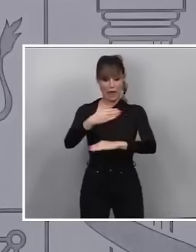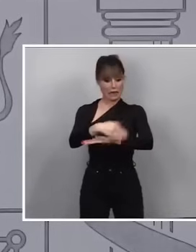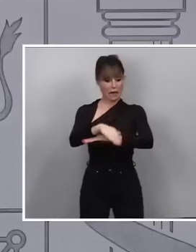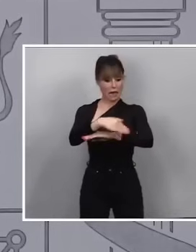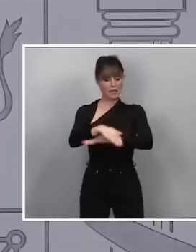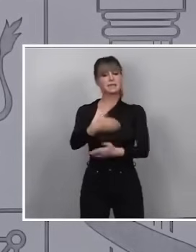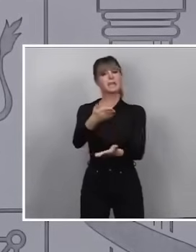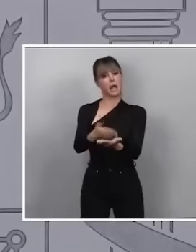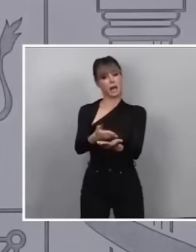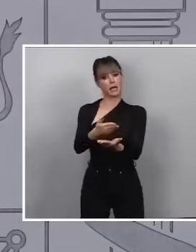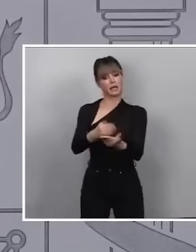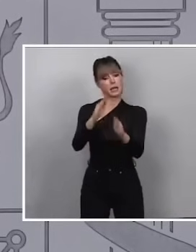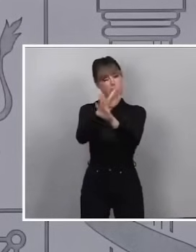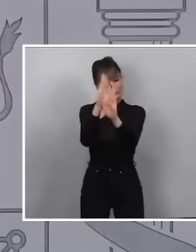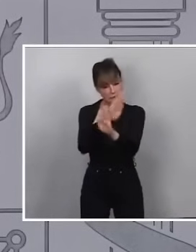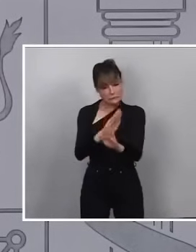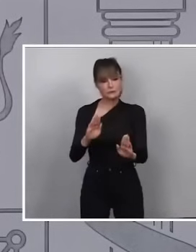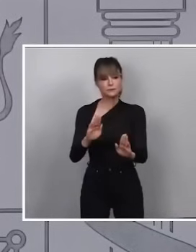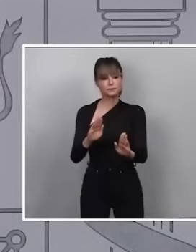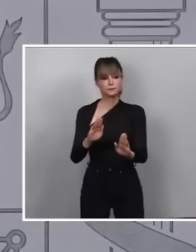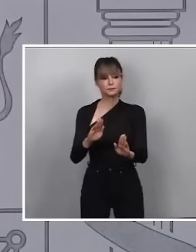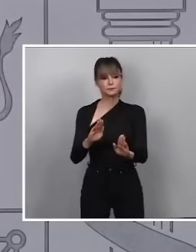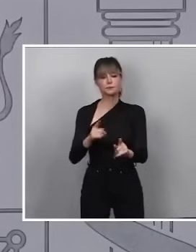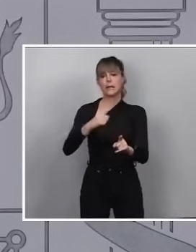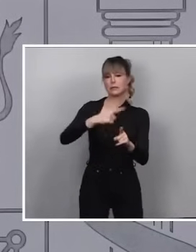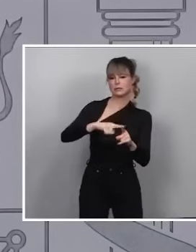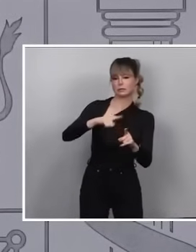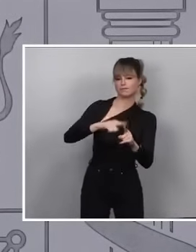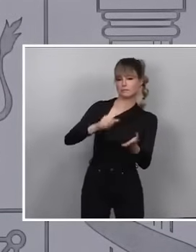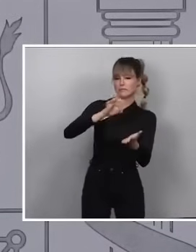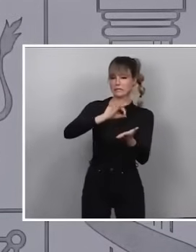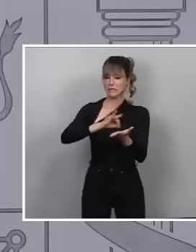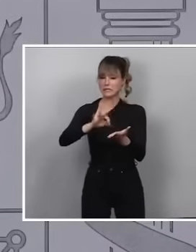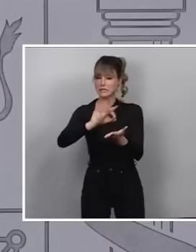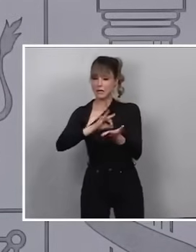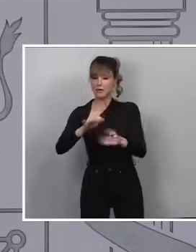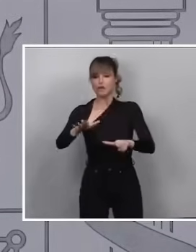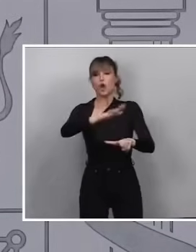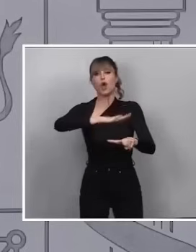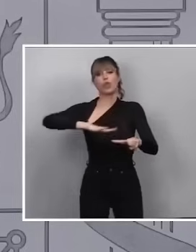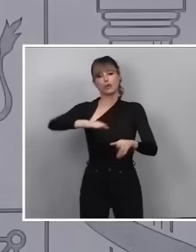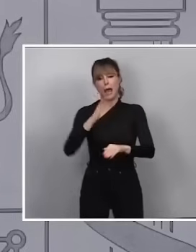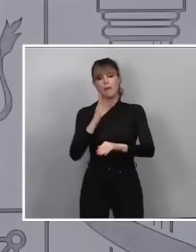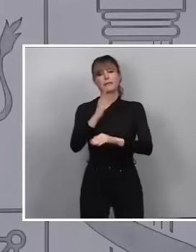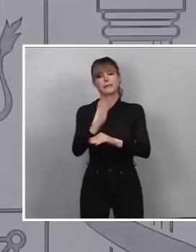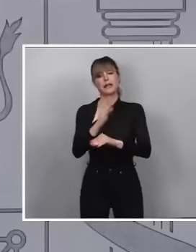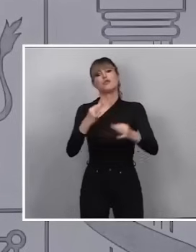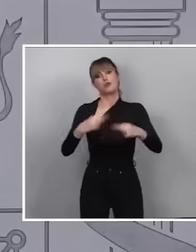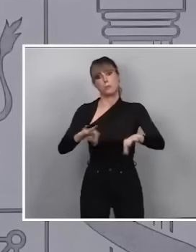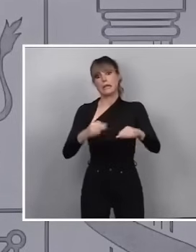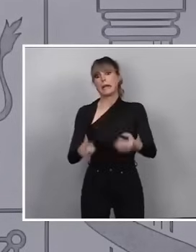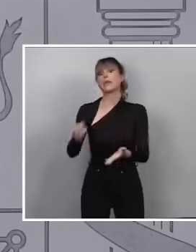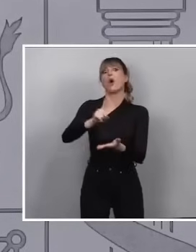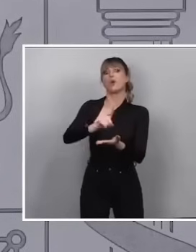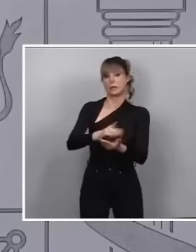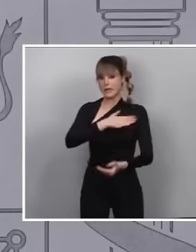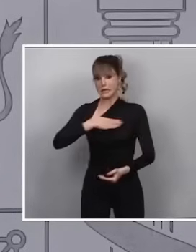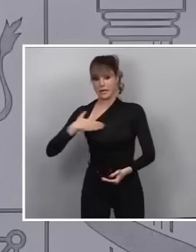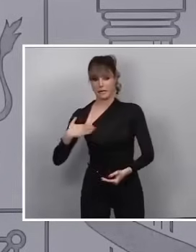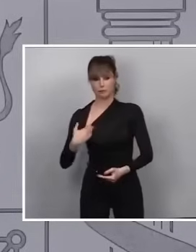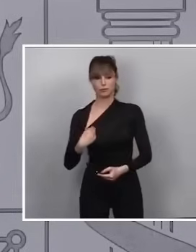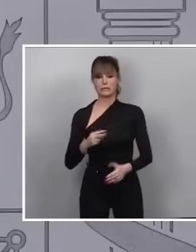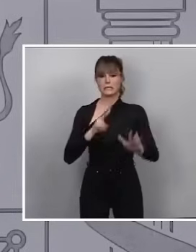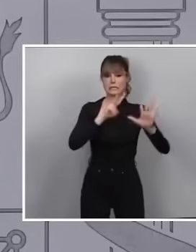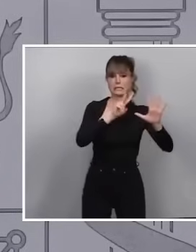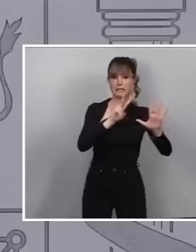calles y finalmente restablecer los suministros y los servicios de las zonas afectadas en las